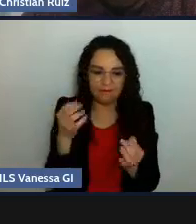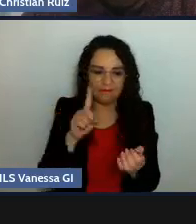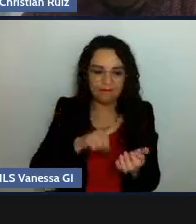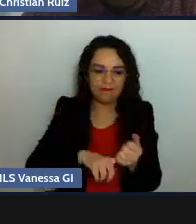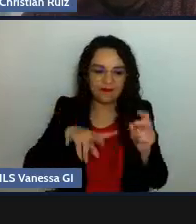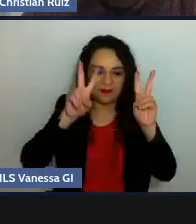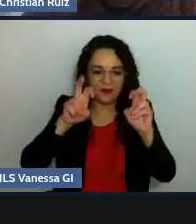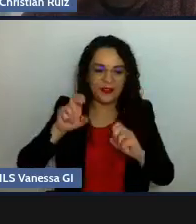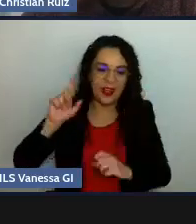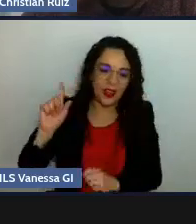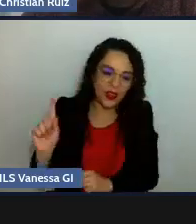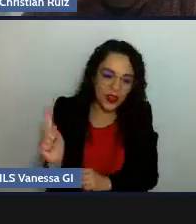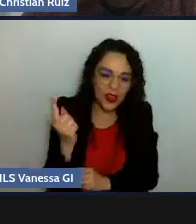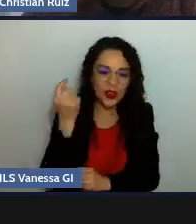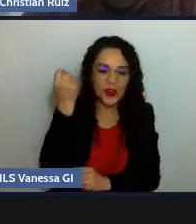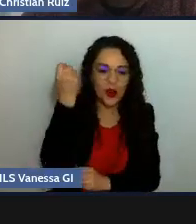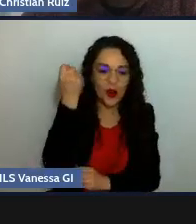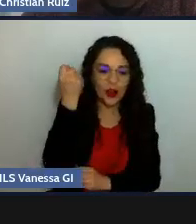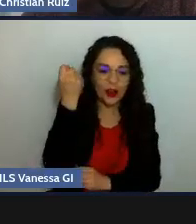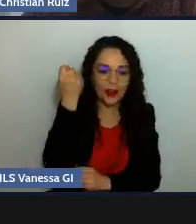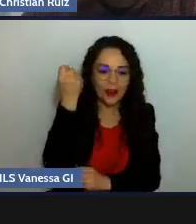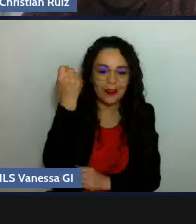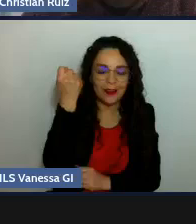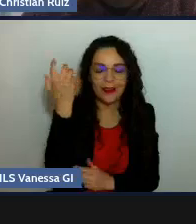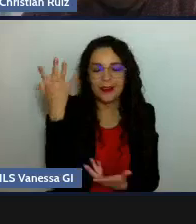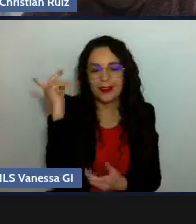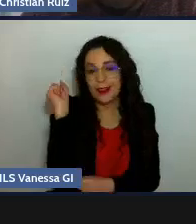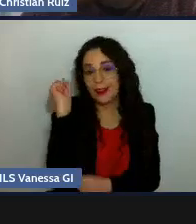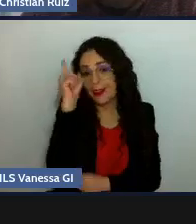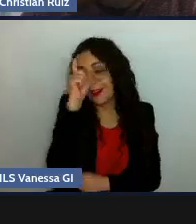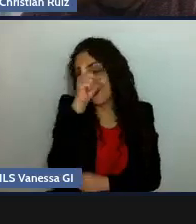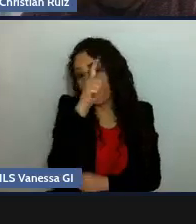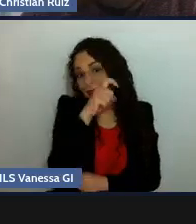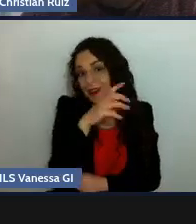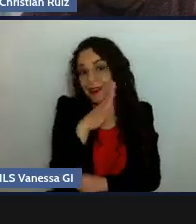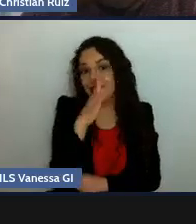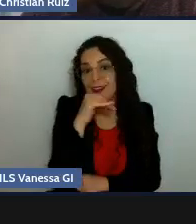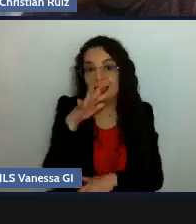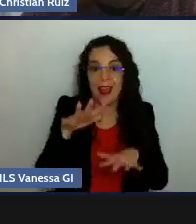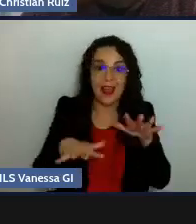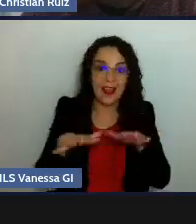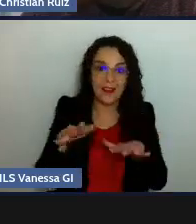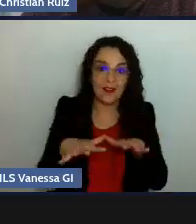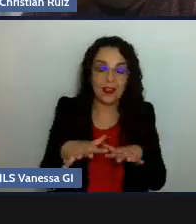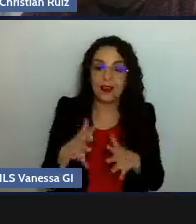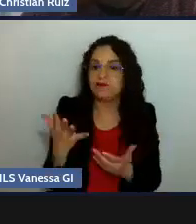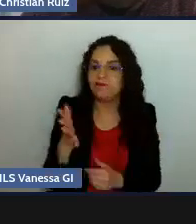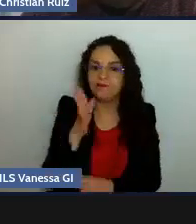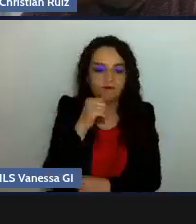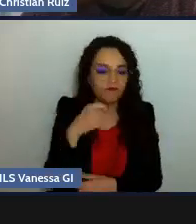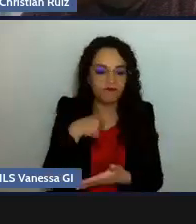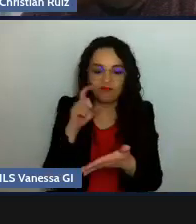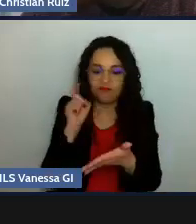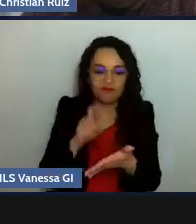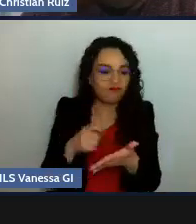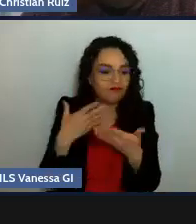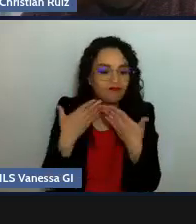la tecnología, pues a veces es traicionera y no me lo está permitiendo,